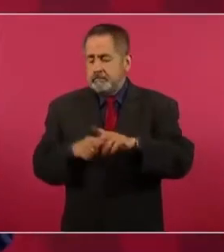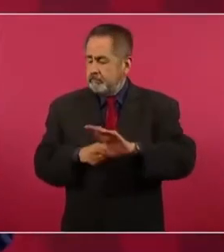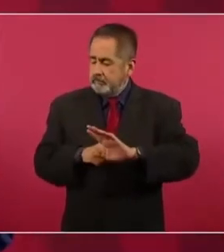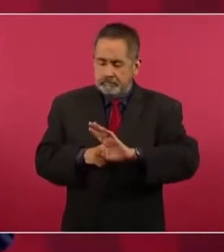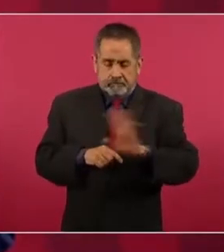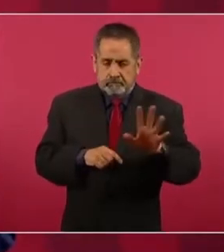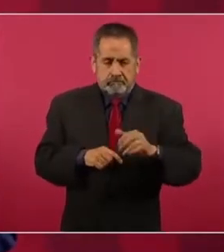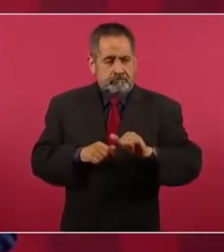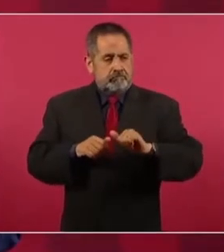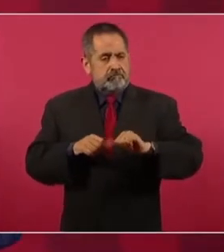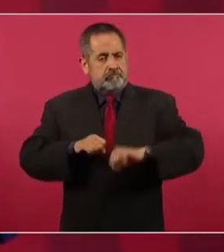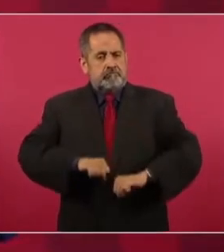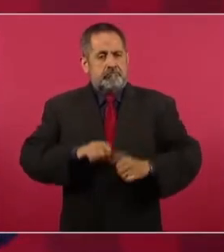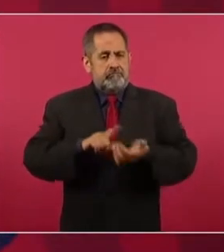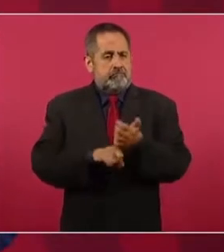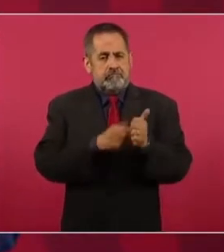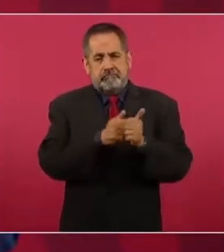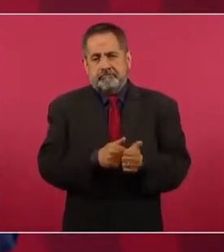en